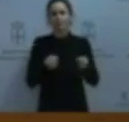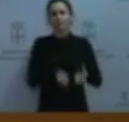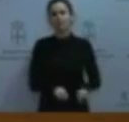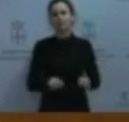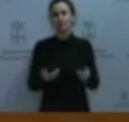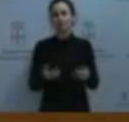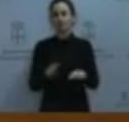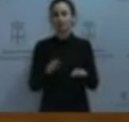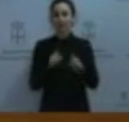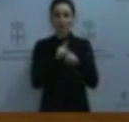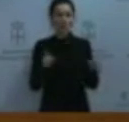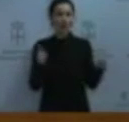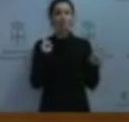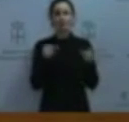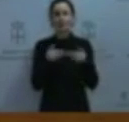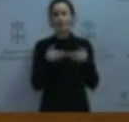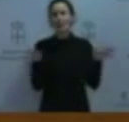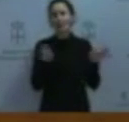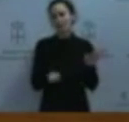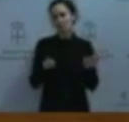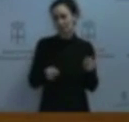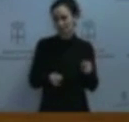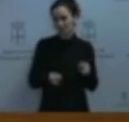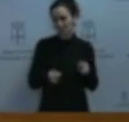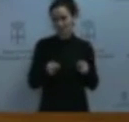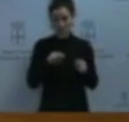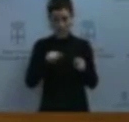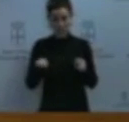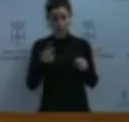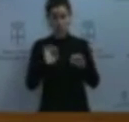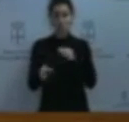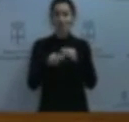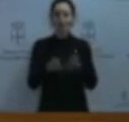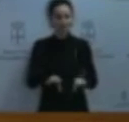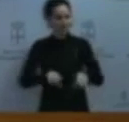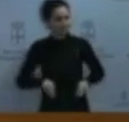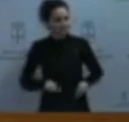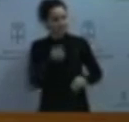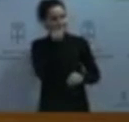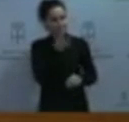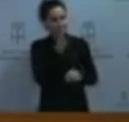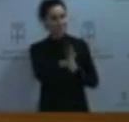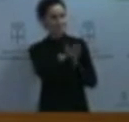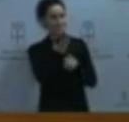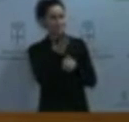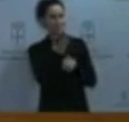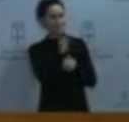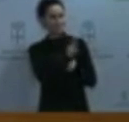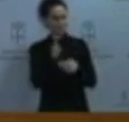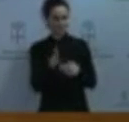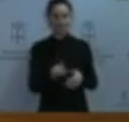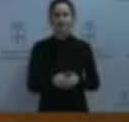mayor parte del año y abren solamente 2 meses al año, y ahí aceptamos la enmienda que nos propone el Partido